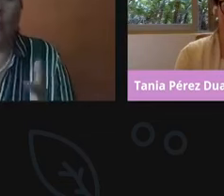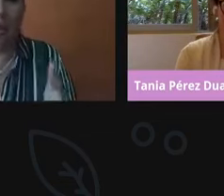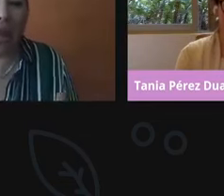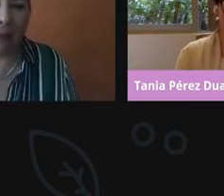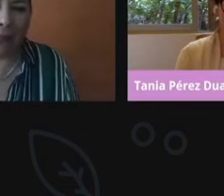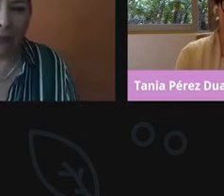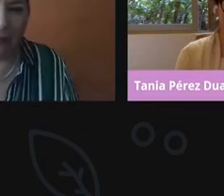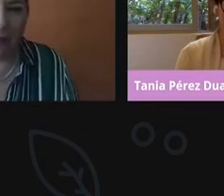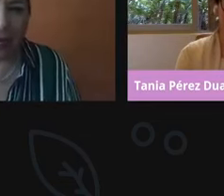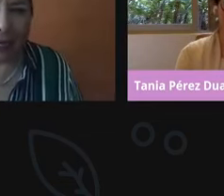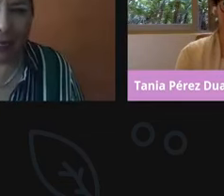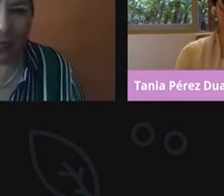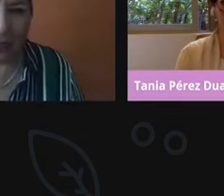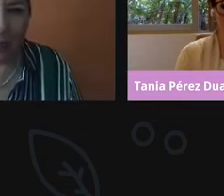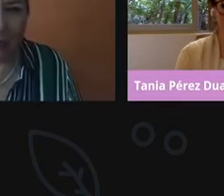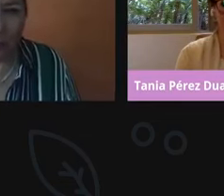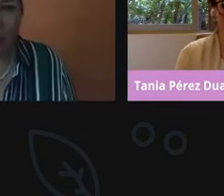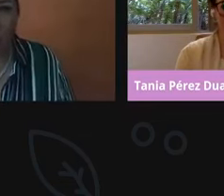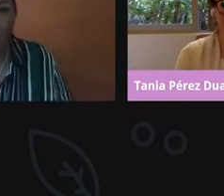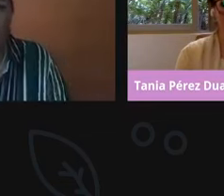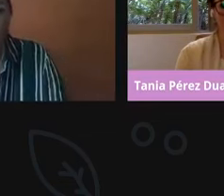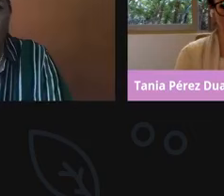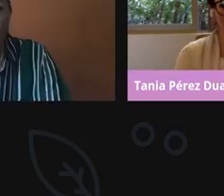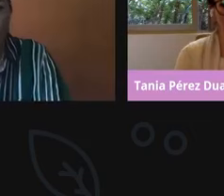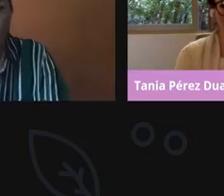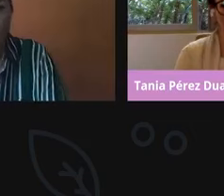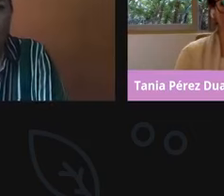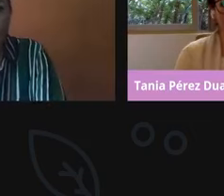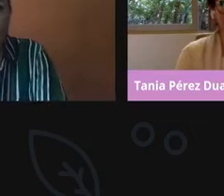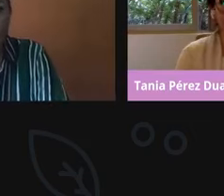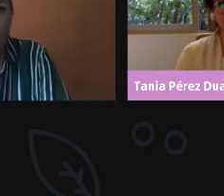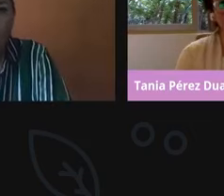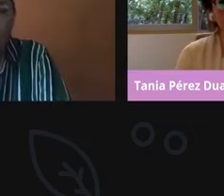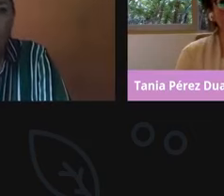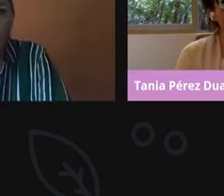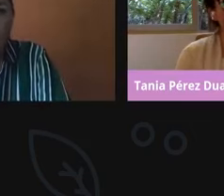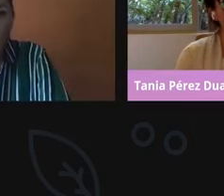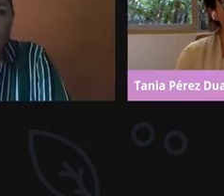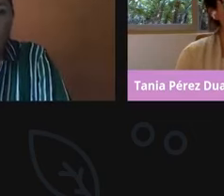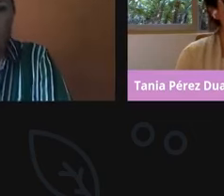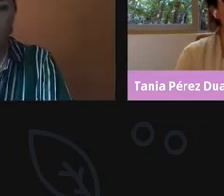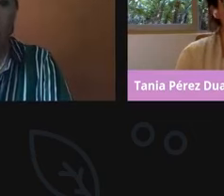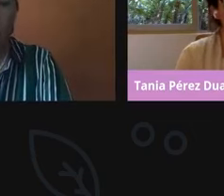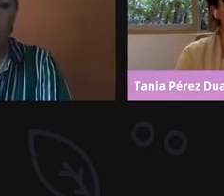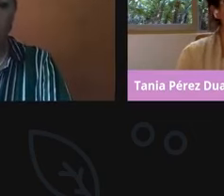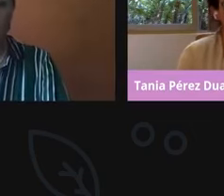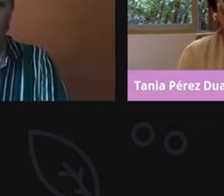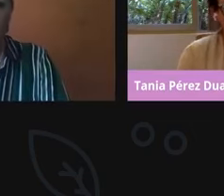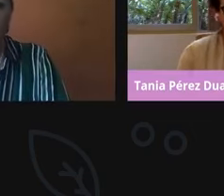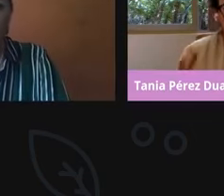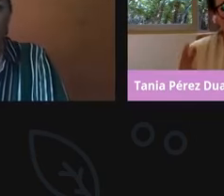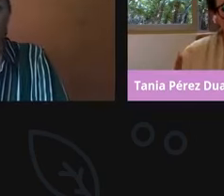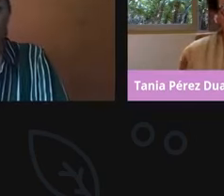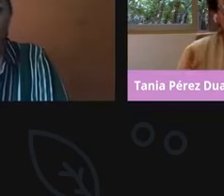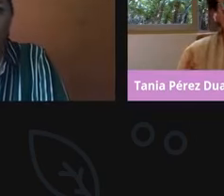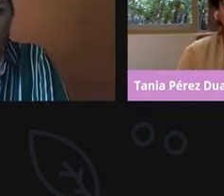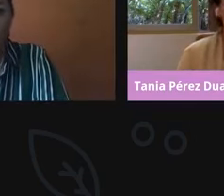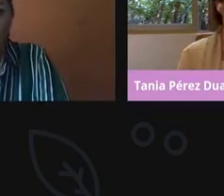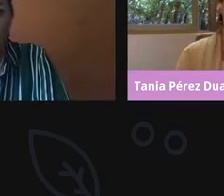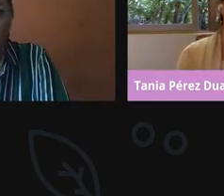y recuperable, ¿no? O sea, la calidad de vida de una persona con un nivel alto. Sí, y que finalmente aquí hay